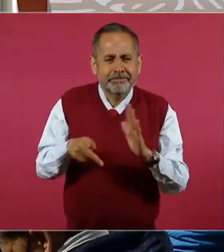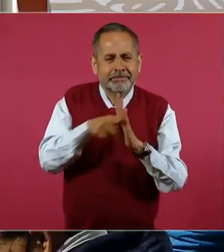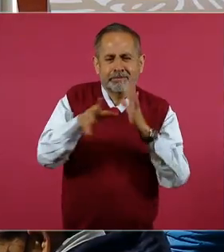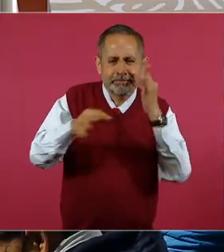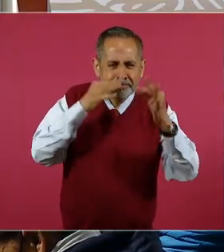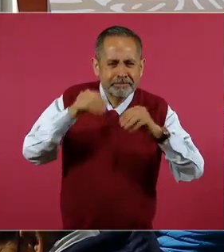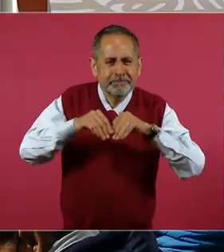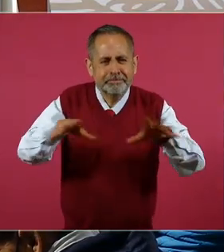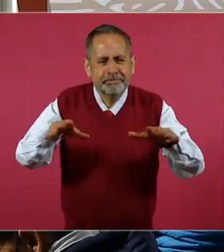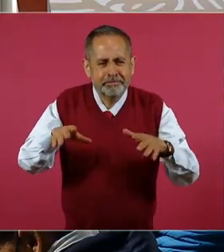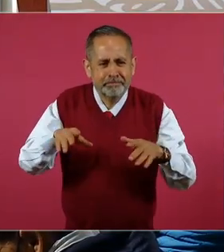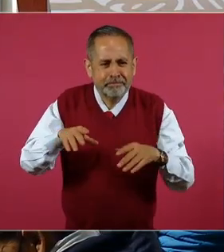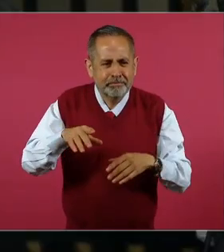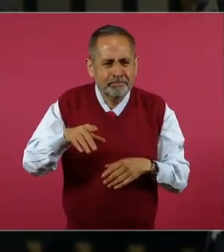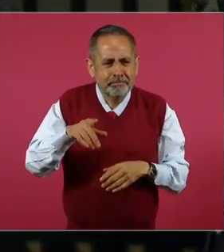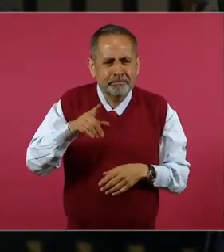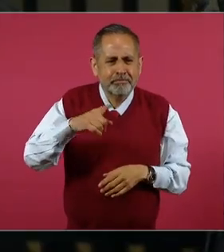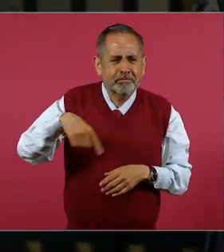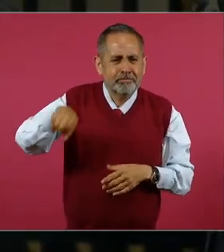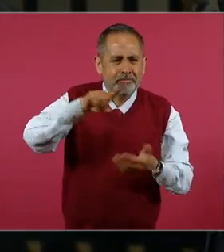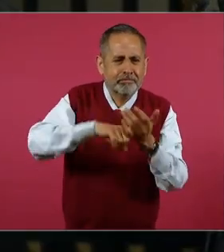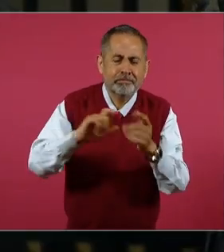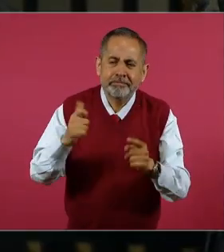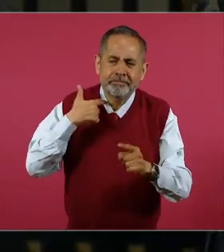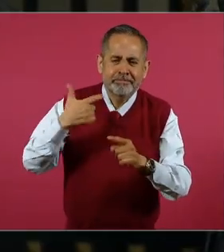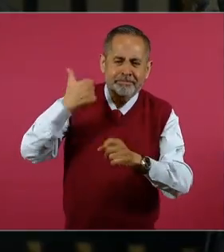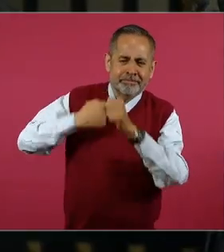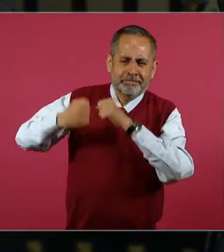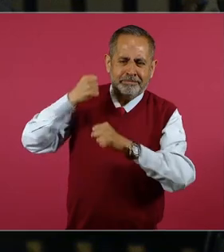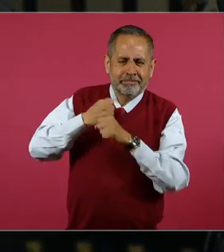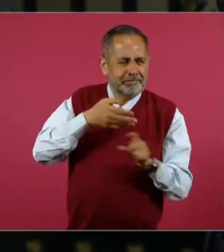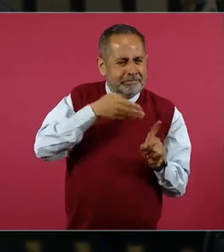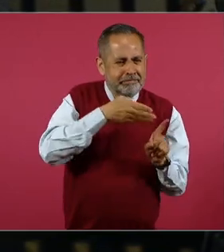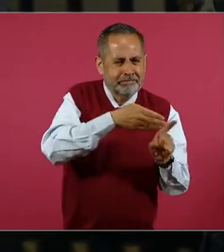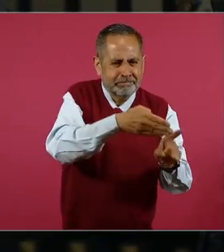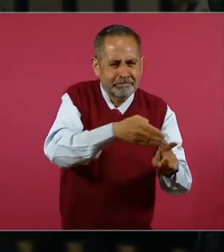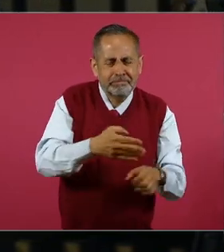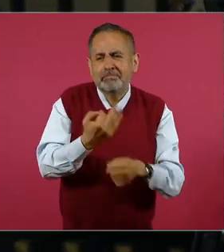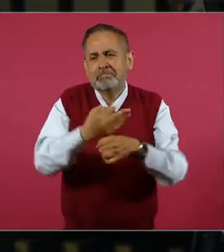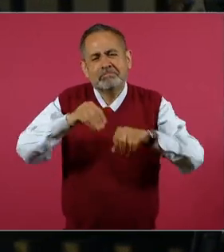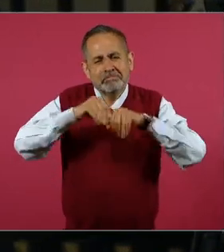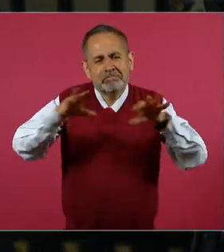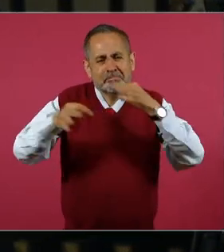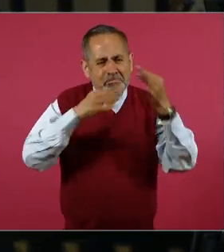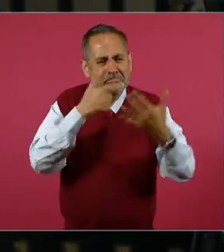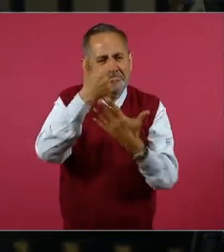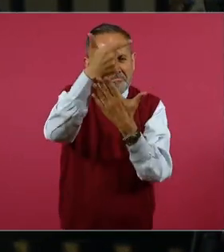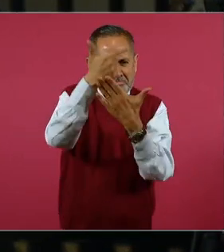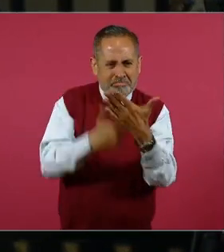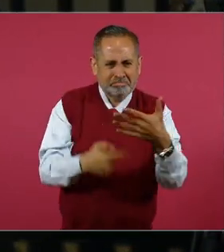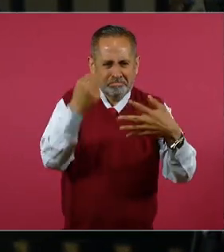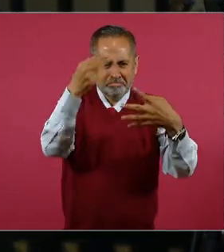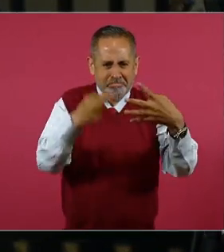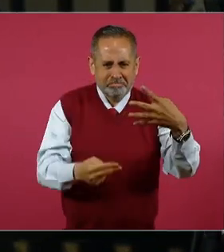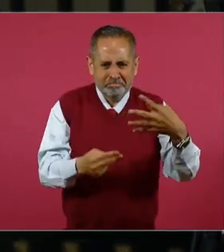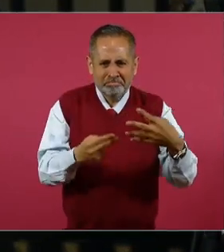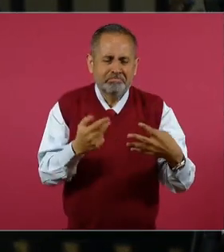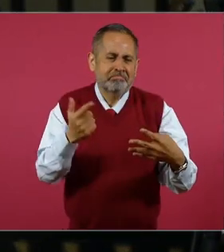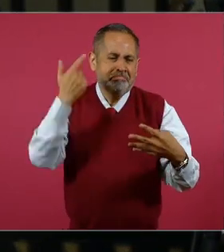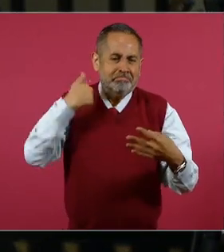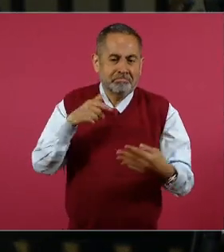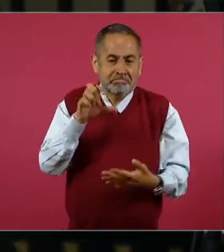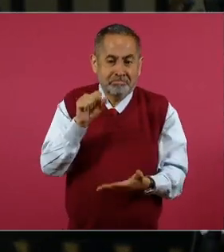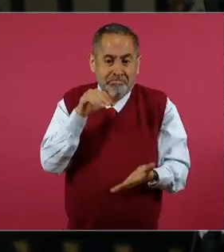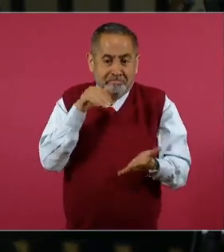periodistas favoritos del sexenio pasado. Al final aquí se dio la, la lista de los favorecidos con los 60